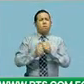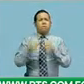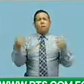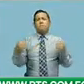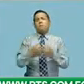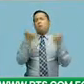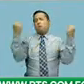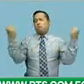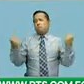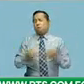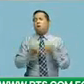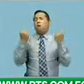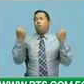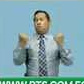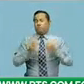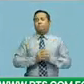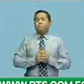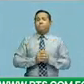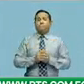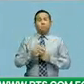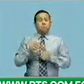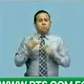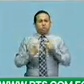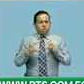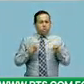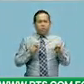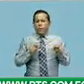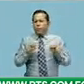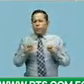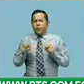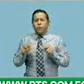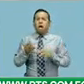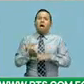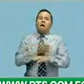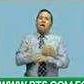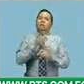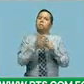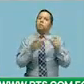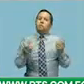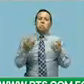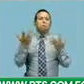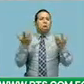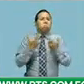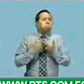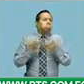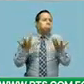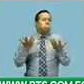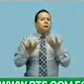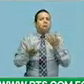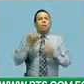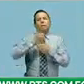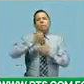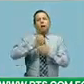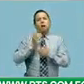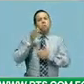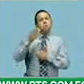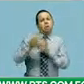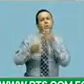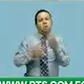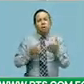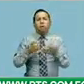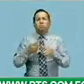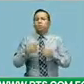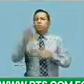como todos terminaría en tragedia, en la que de seguro los fallecidos madrugaron pronto a sus labores para disfrutar del feriado. Pero ¿quién iba a decir